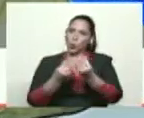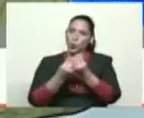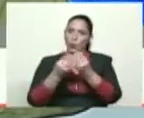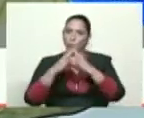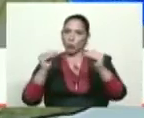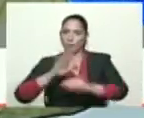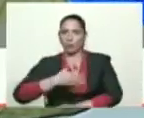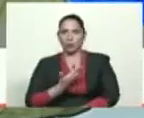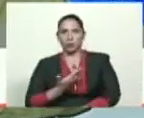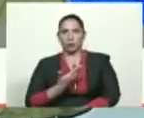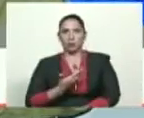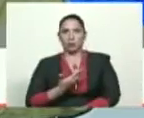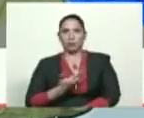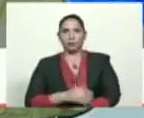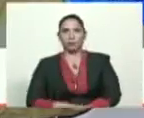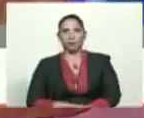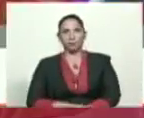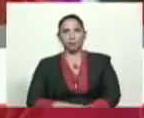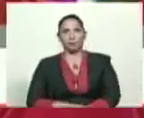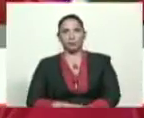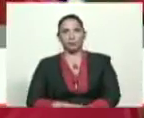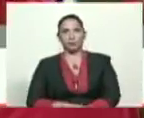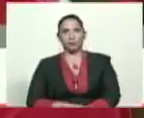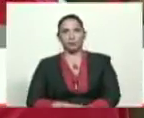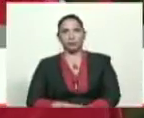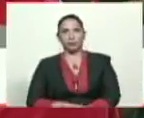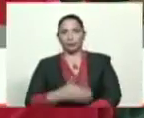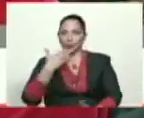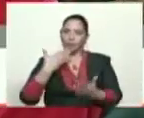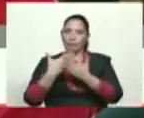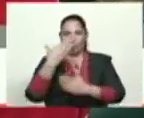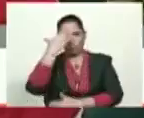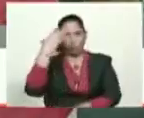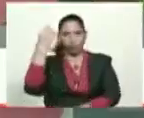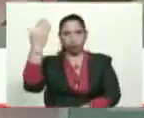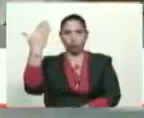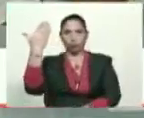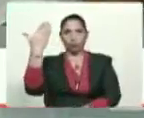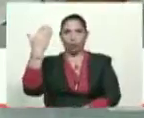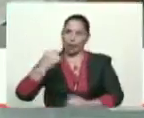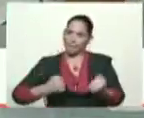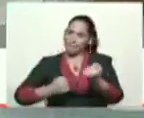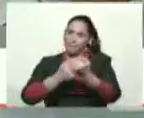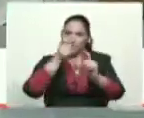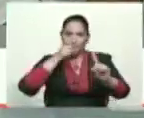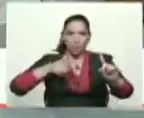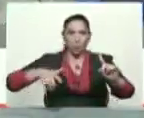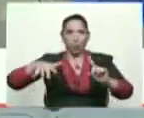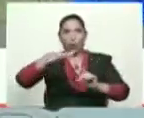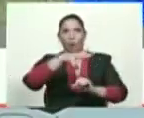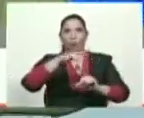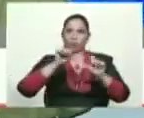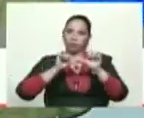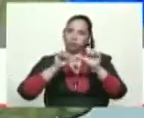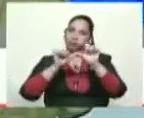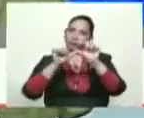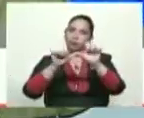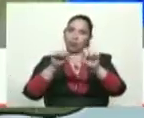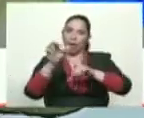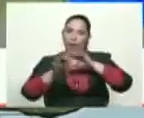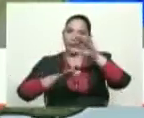todo es posible con el favor de dios y el apoyo del pueblo seguiremos avanzando